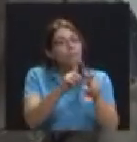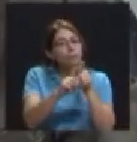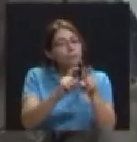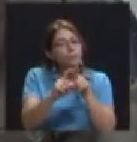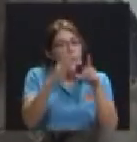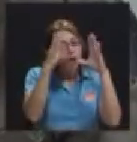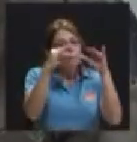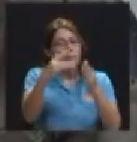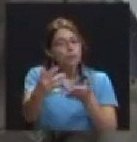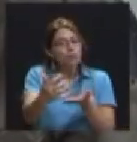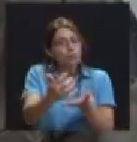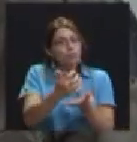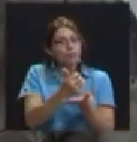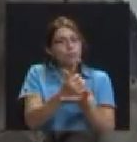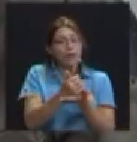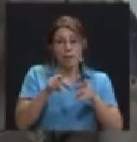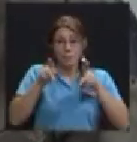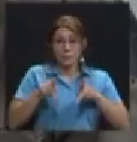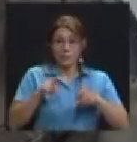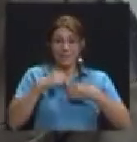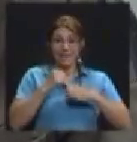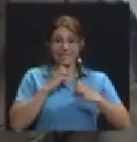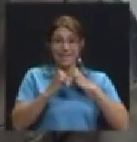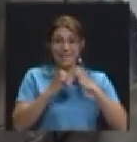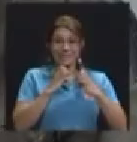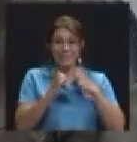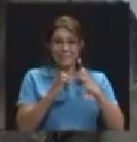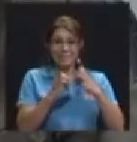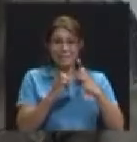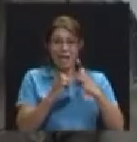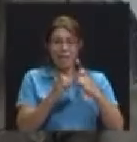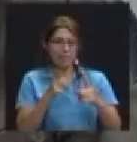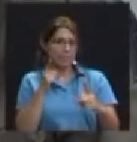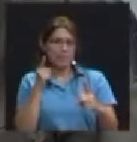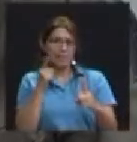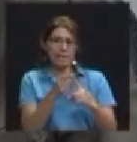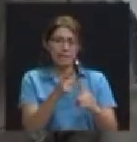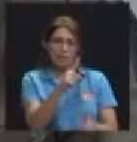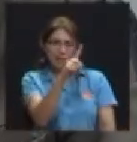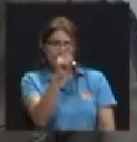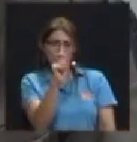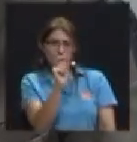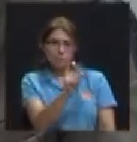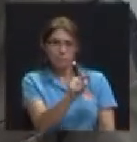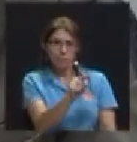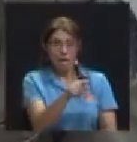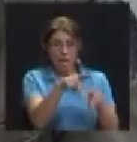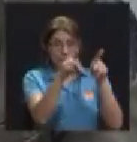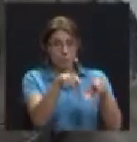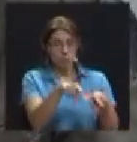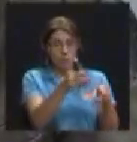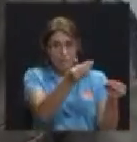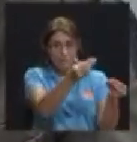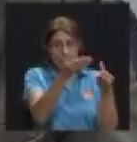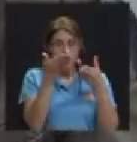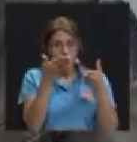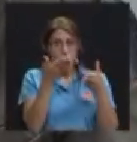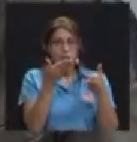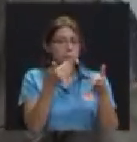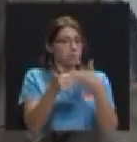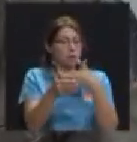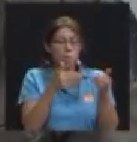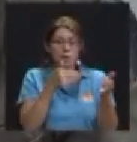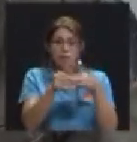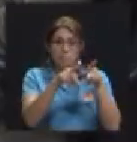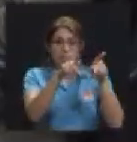O el entrevistador va a ser quien la pregunte directamente al informante principal, o a cualquiera o a los miembros que